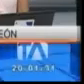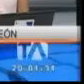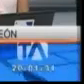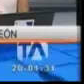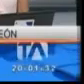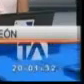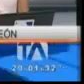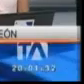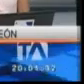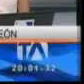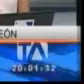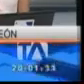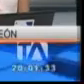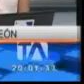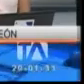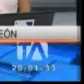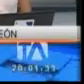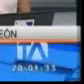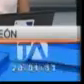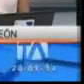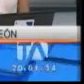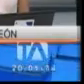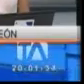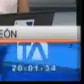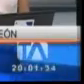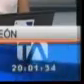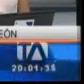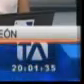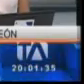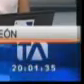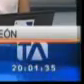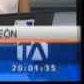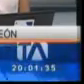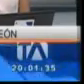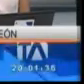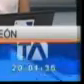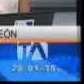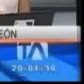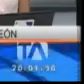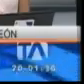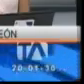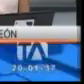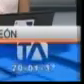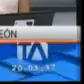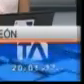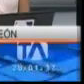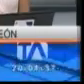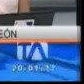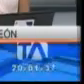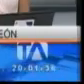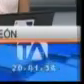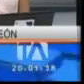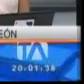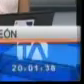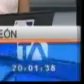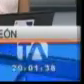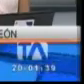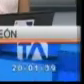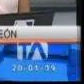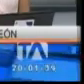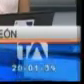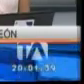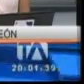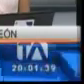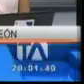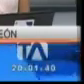Amigos, buenas noches, bienvenidos a 24 horas. Antes del 24 de mayo, el nuevo ministro de Economía y Finanzas enviará el proyecto de ley para cumplir